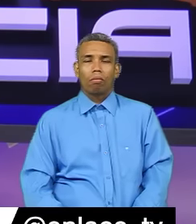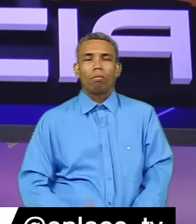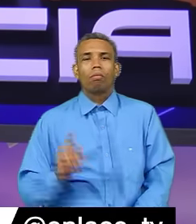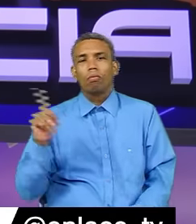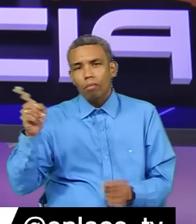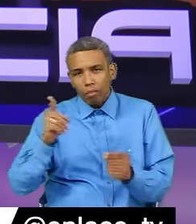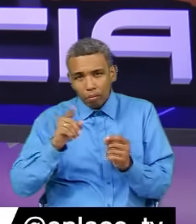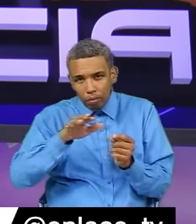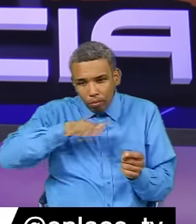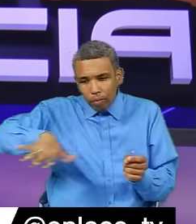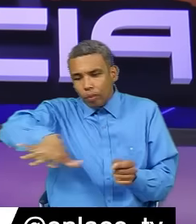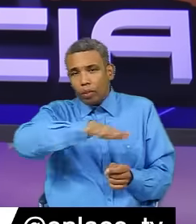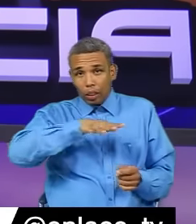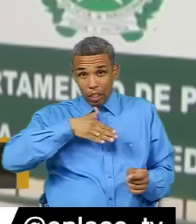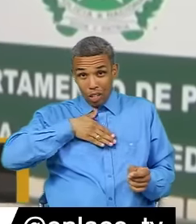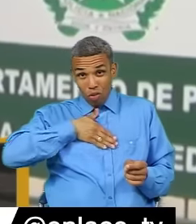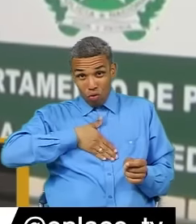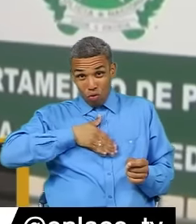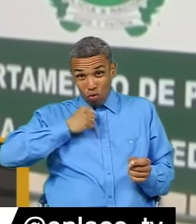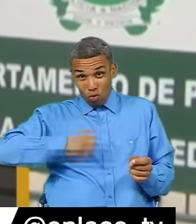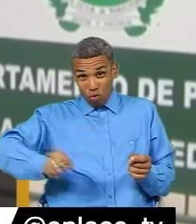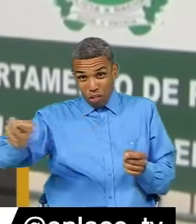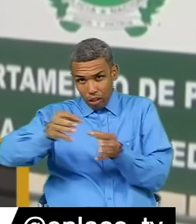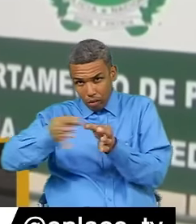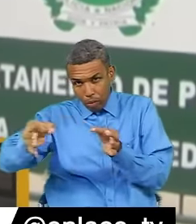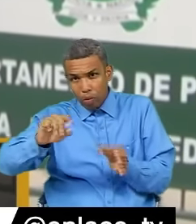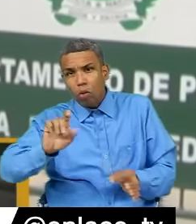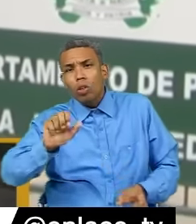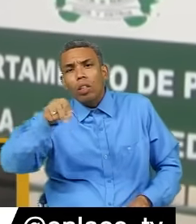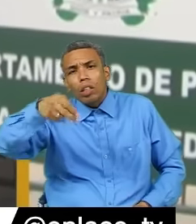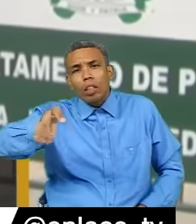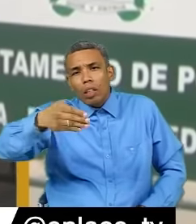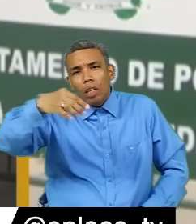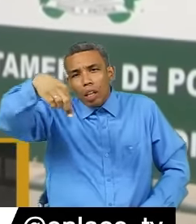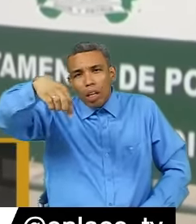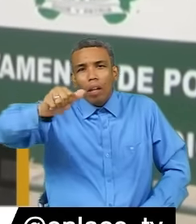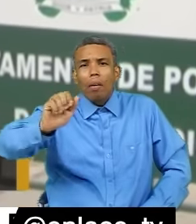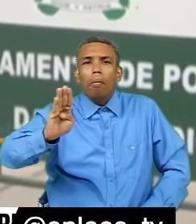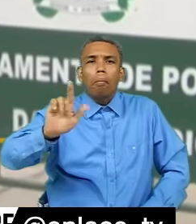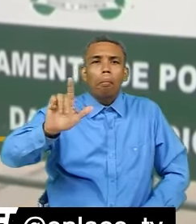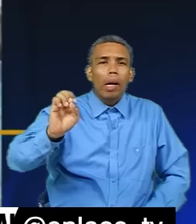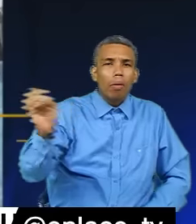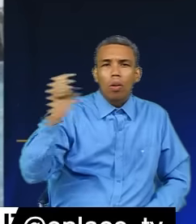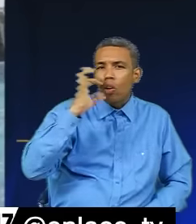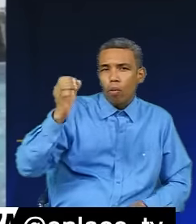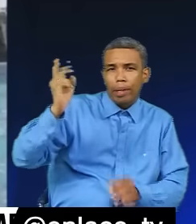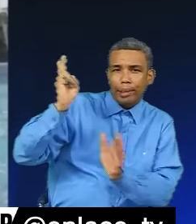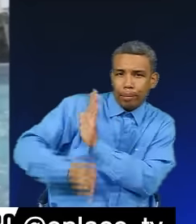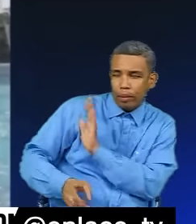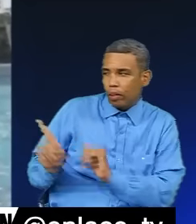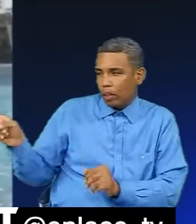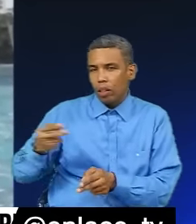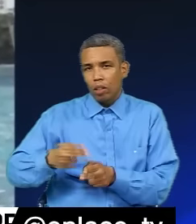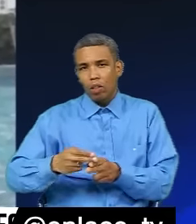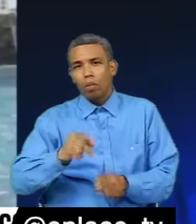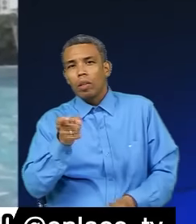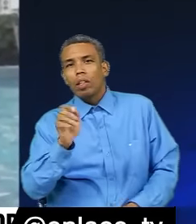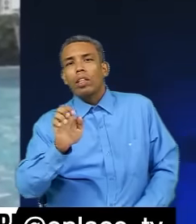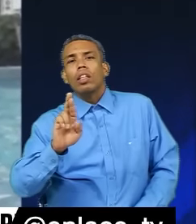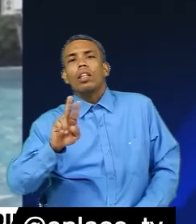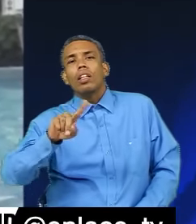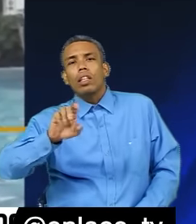Pablo, al sur de Bolívar. Los hechos ocurrieron hacia las 3 de la madrugada de este lunes. El hombre, identificado como Gerson Manuel Angarita